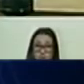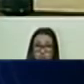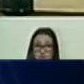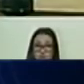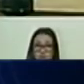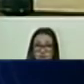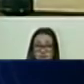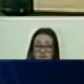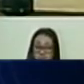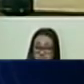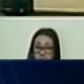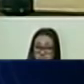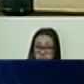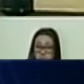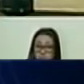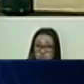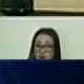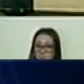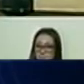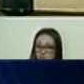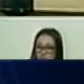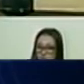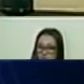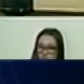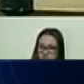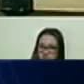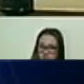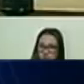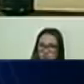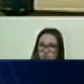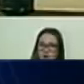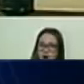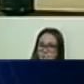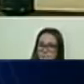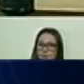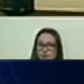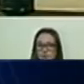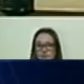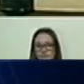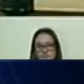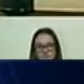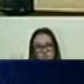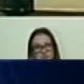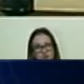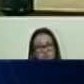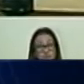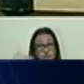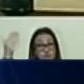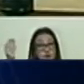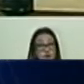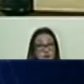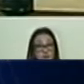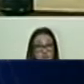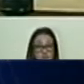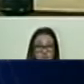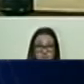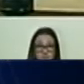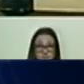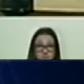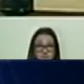va acompañada de un proceso de inscripción consular para el apoyo a los venezolanos en el exterior. A